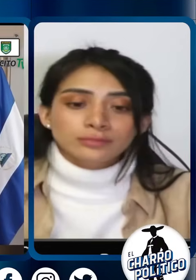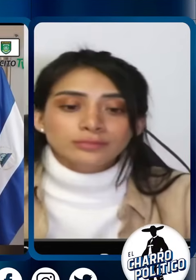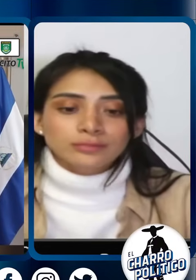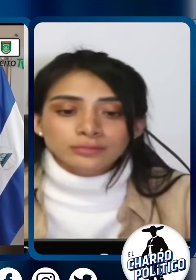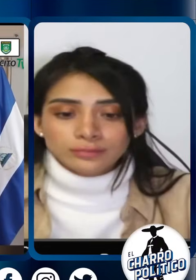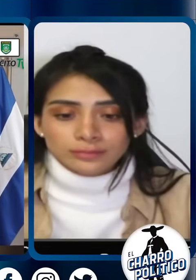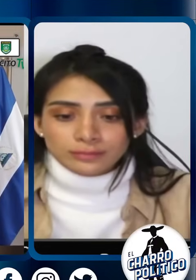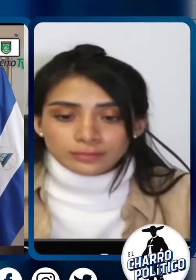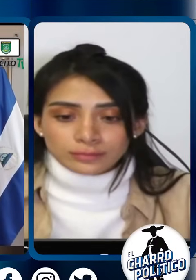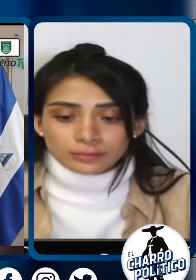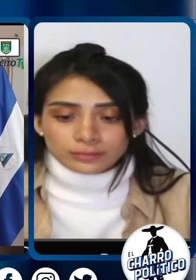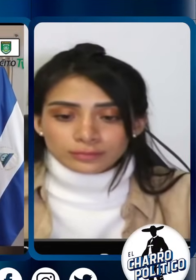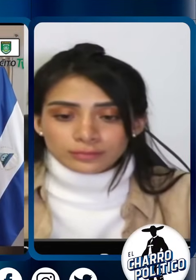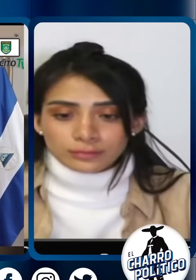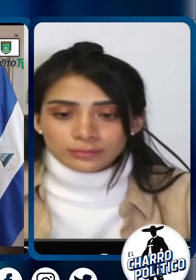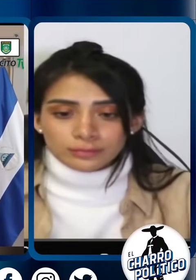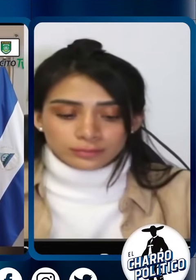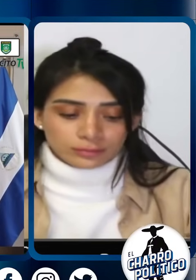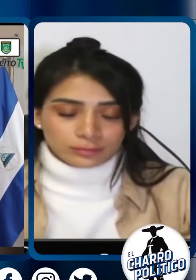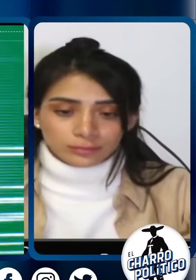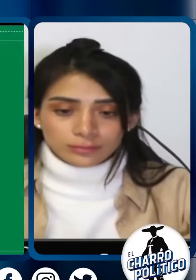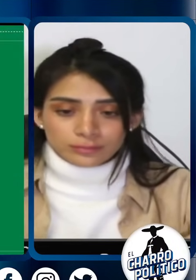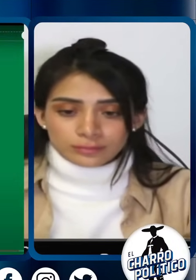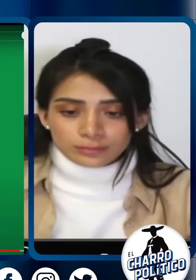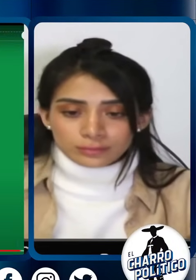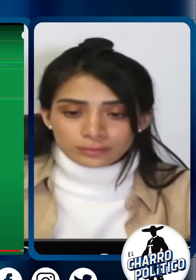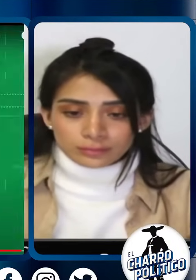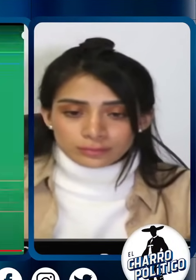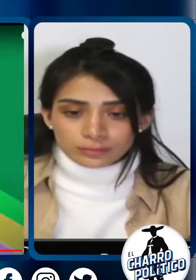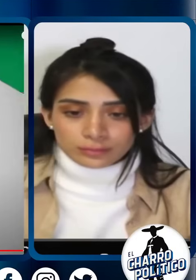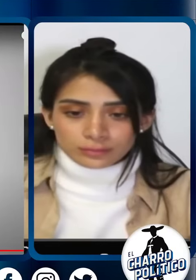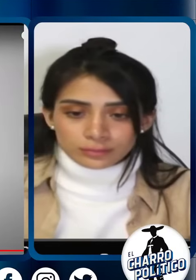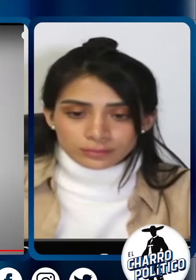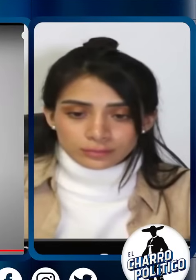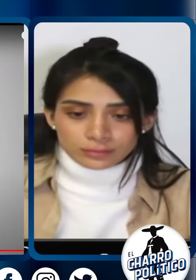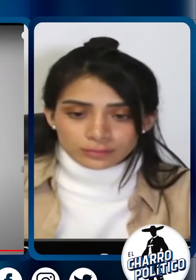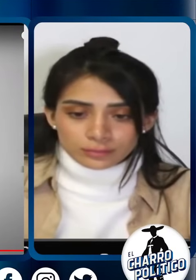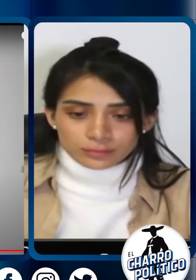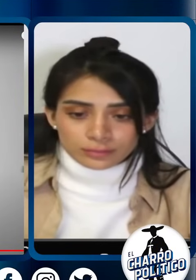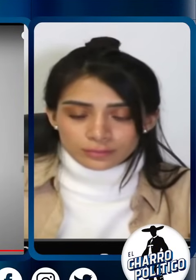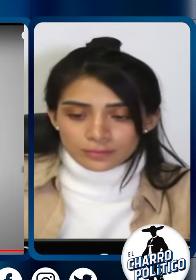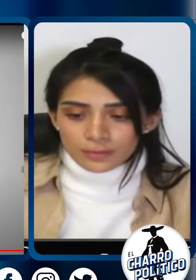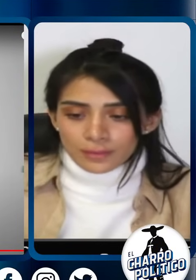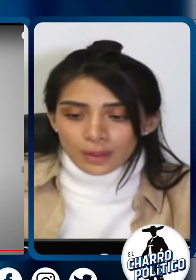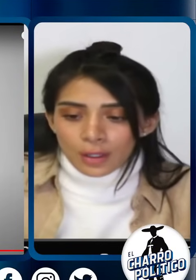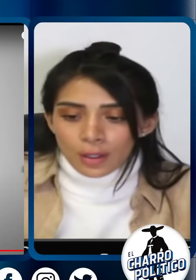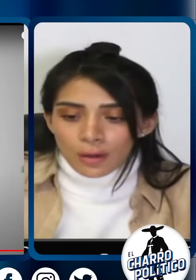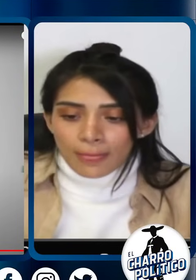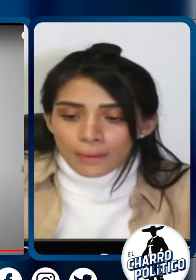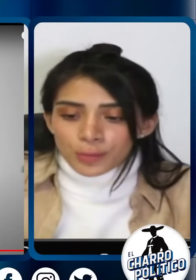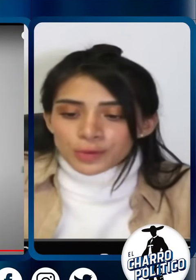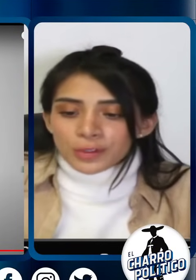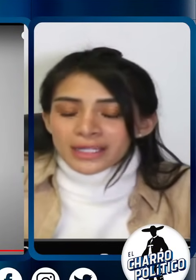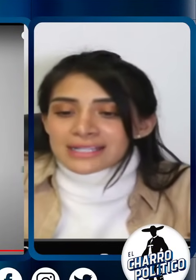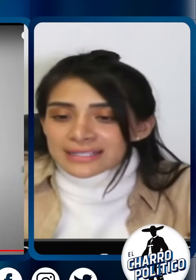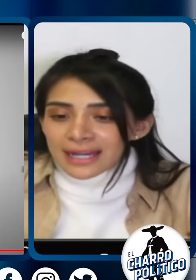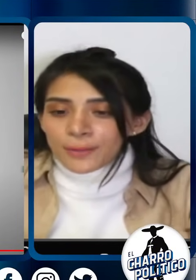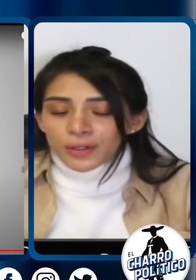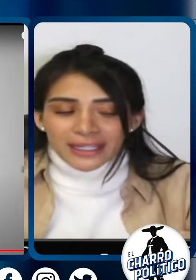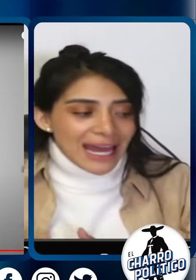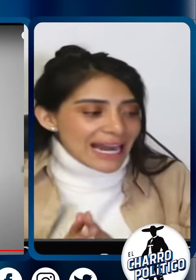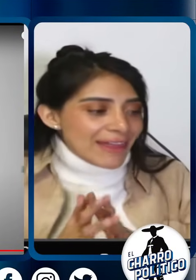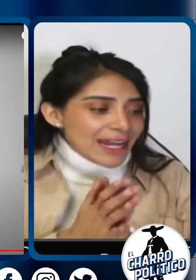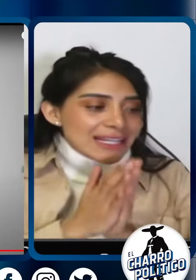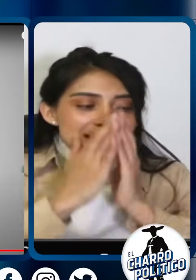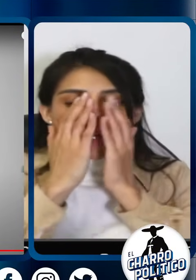la institución, firmeza y cohesión. Ejército TV, todo por... Pues bueno, ahí está,